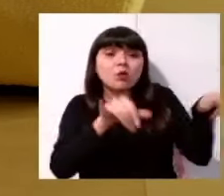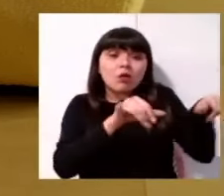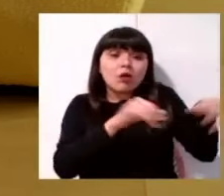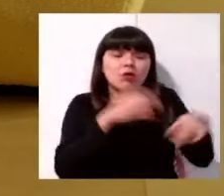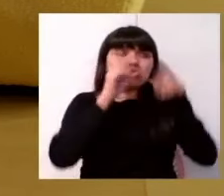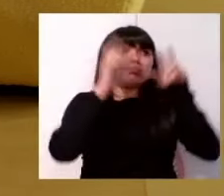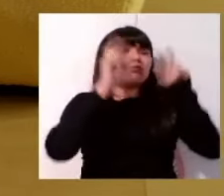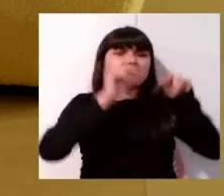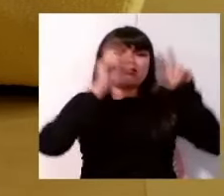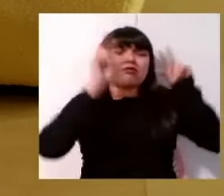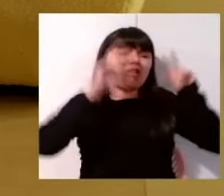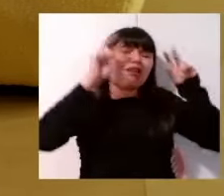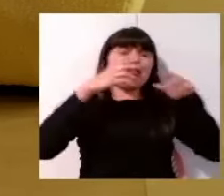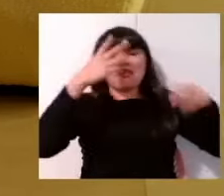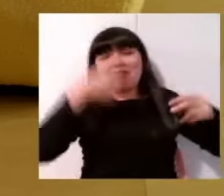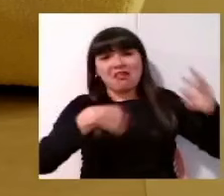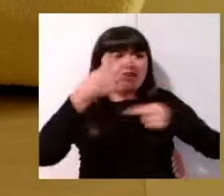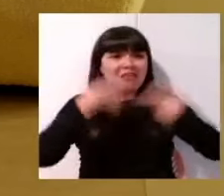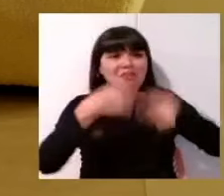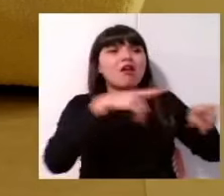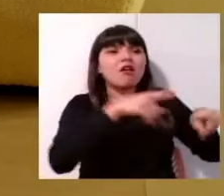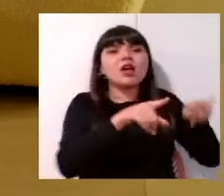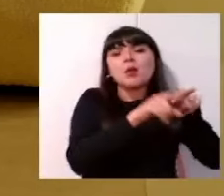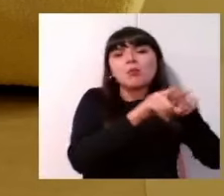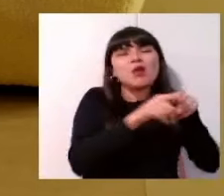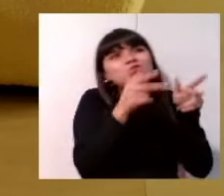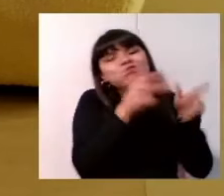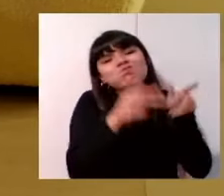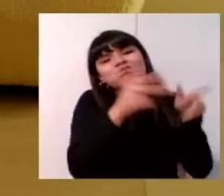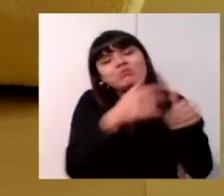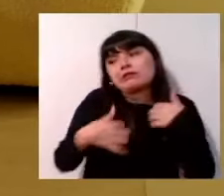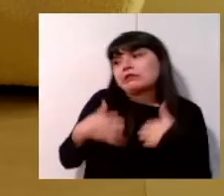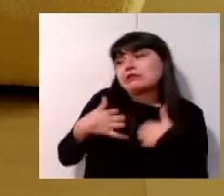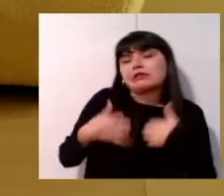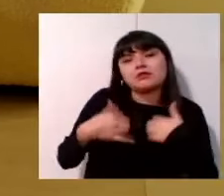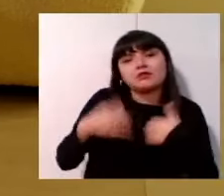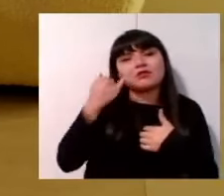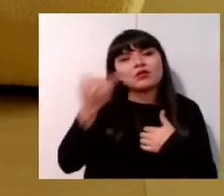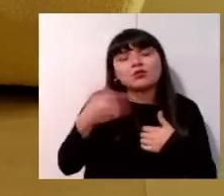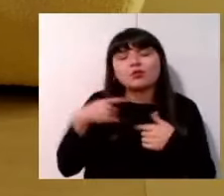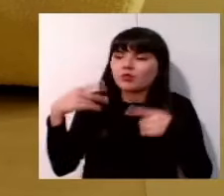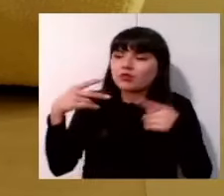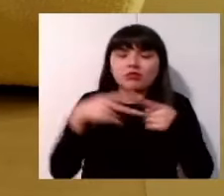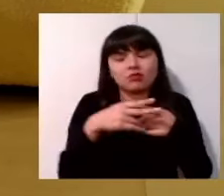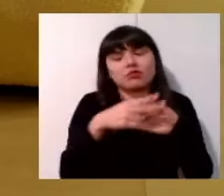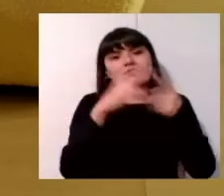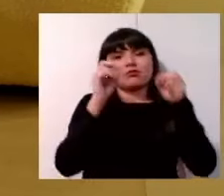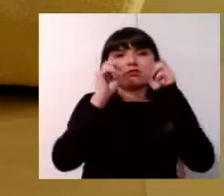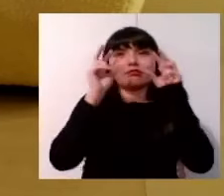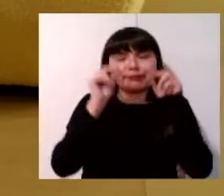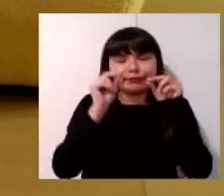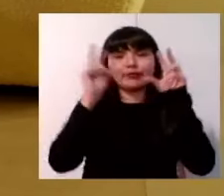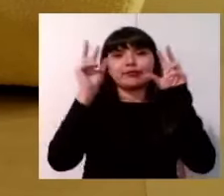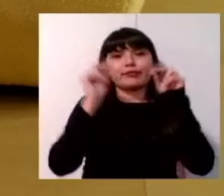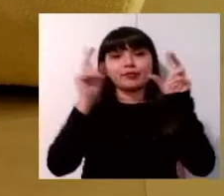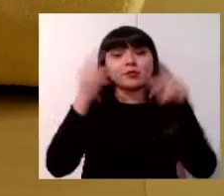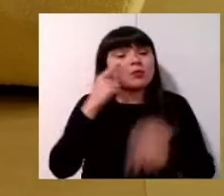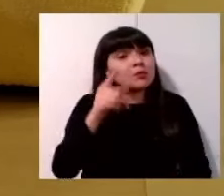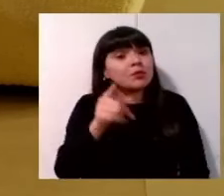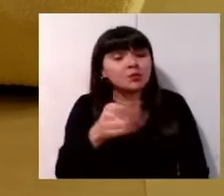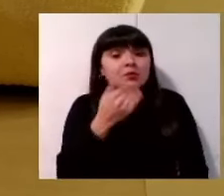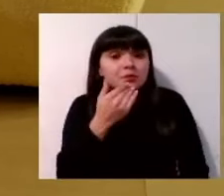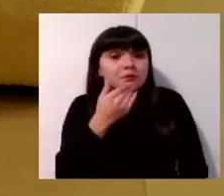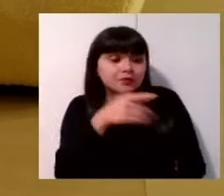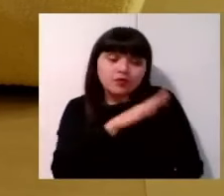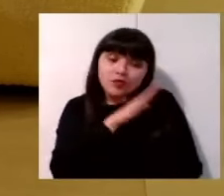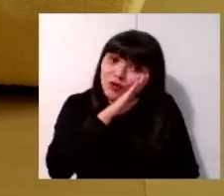puede, otras veces no, interrumpir el sueño de ese niño. Pero por otro lado, dormir con los hermanos también a los niños